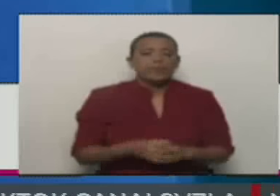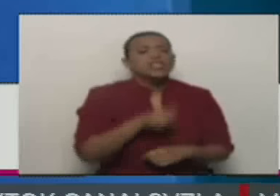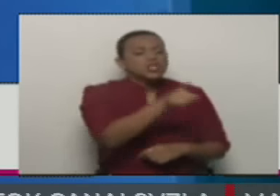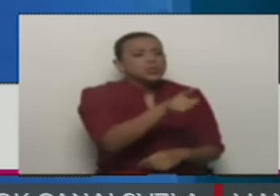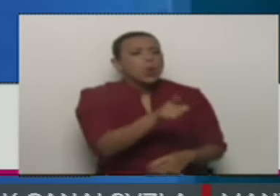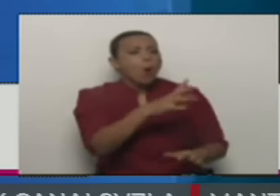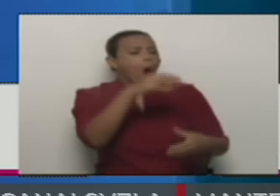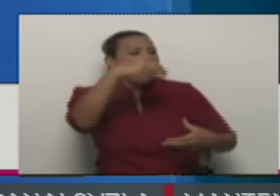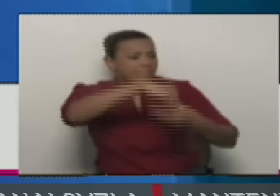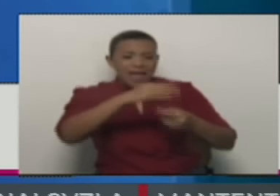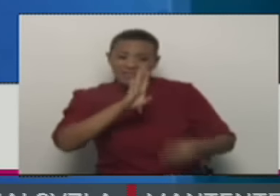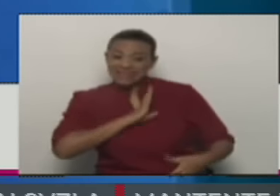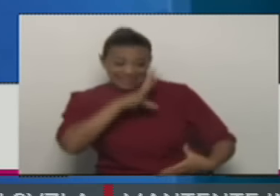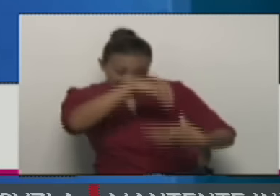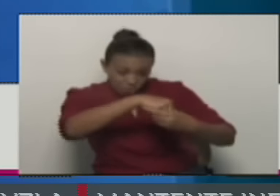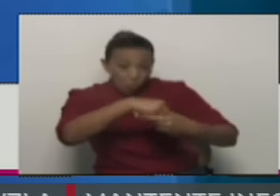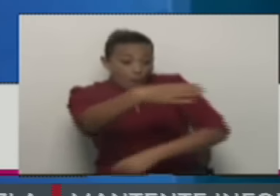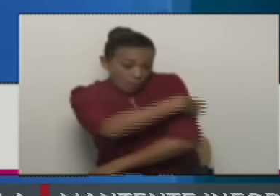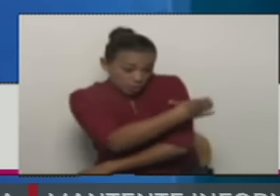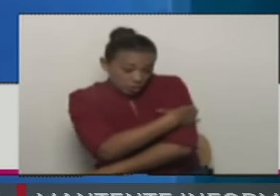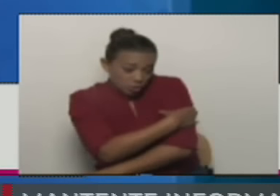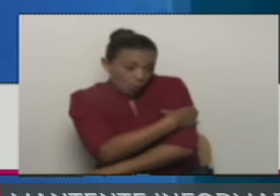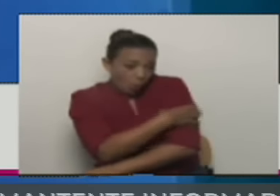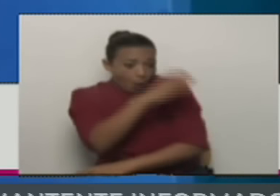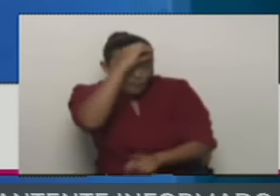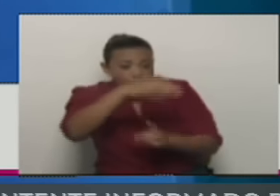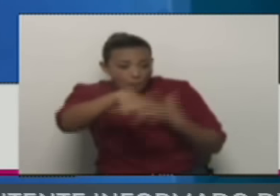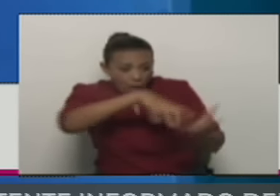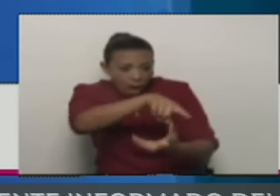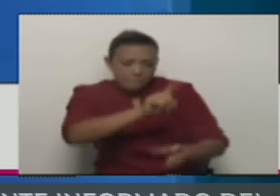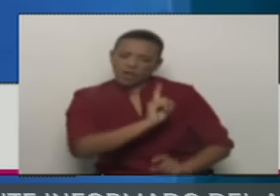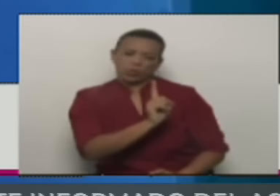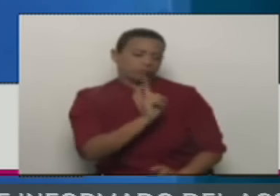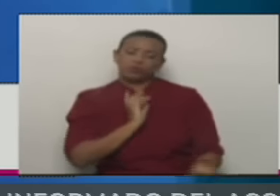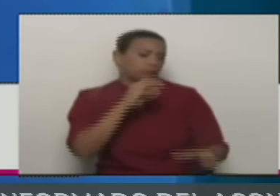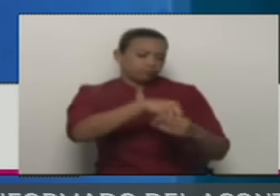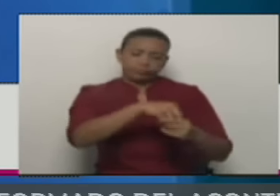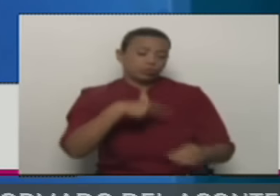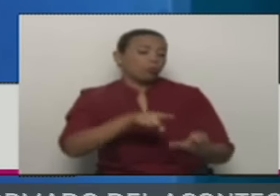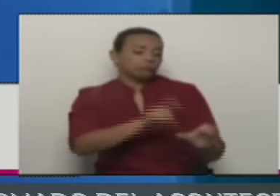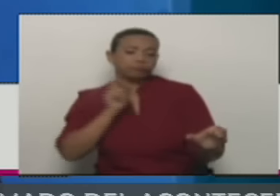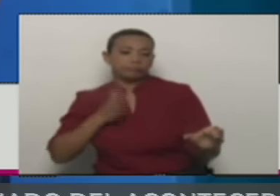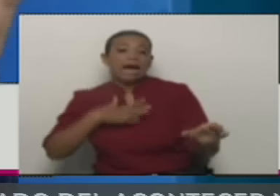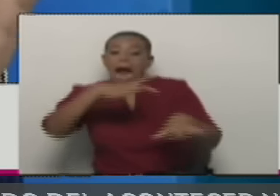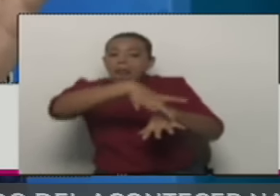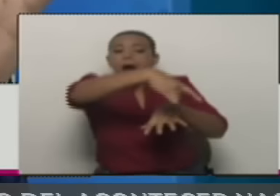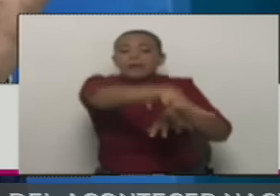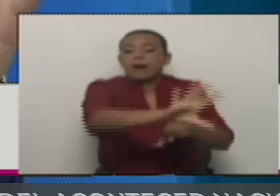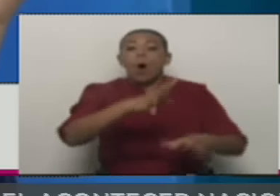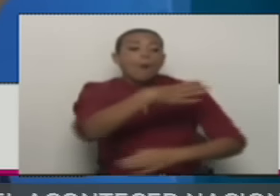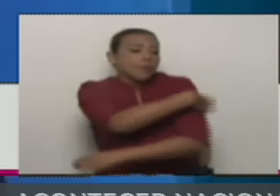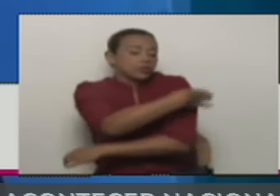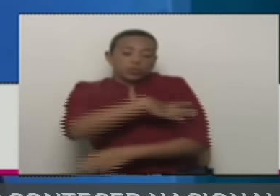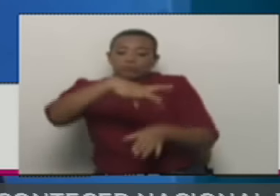de la oposición no me meto, ¿no? Y menos hoy. Allá las